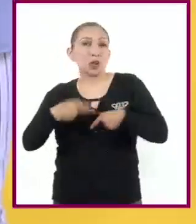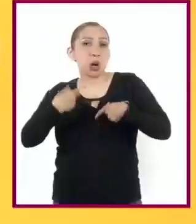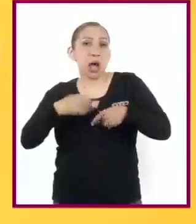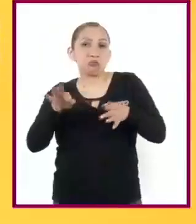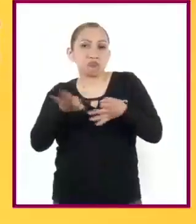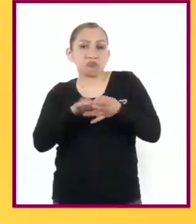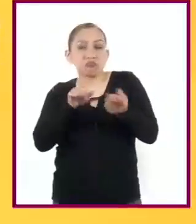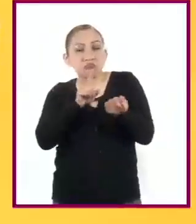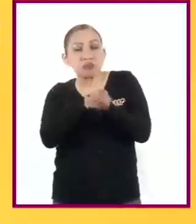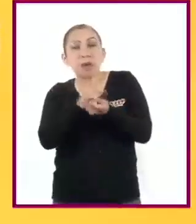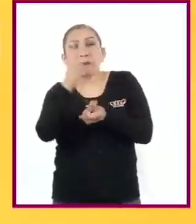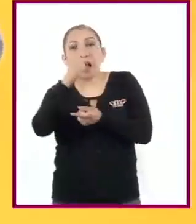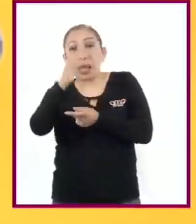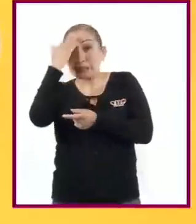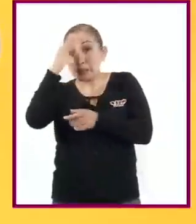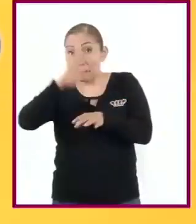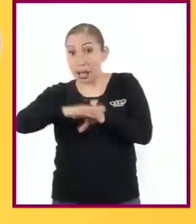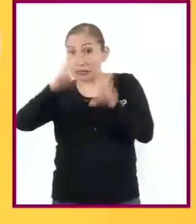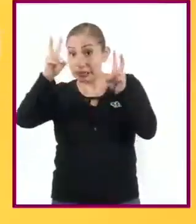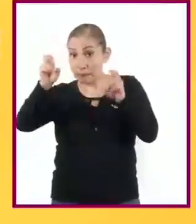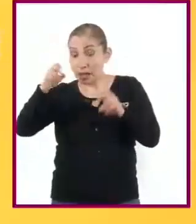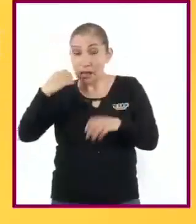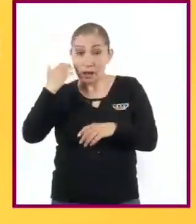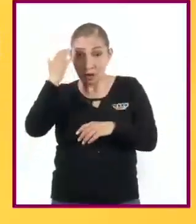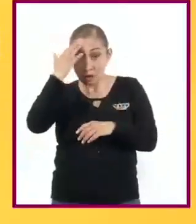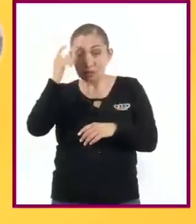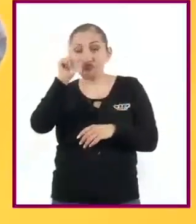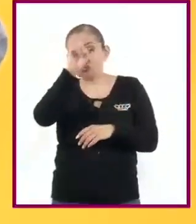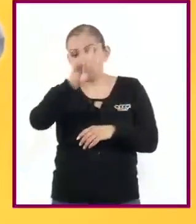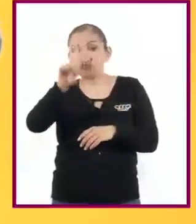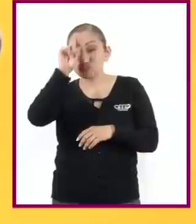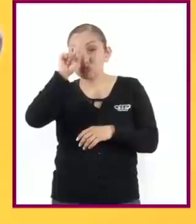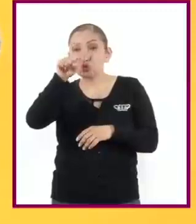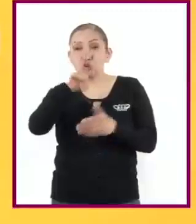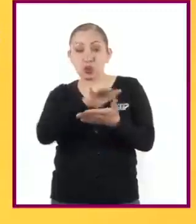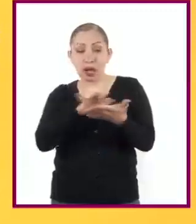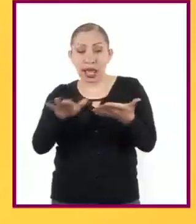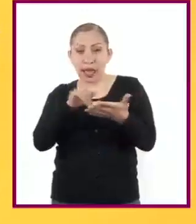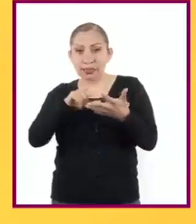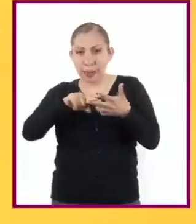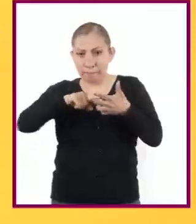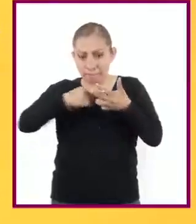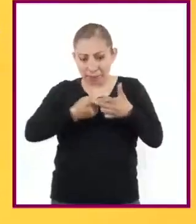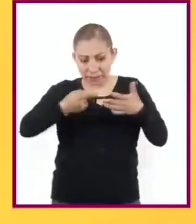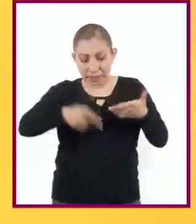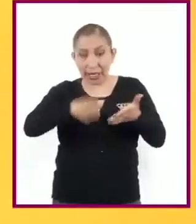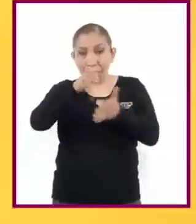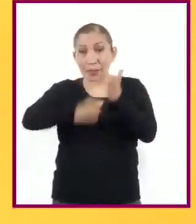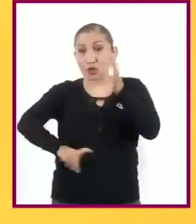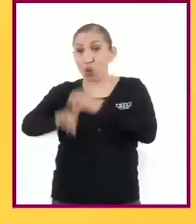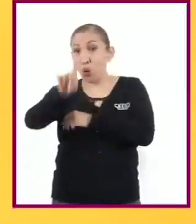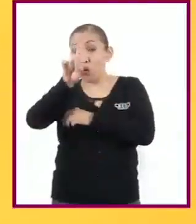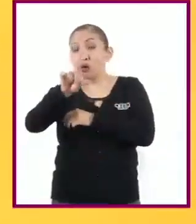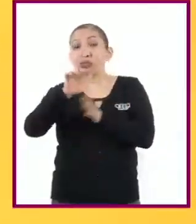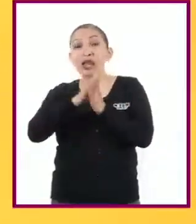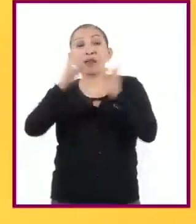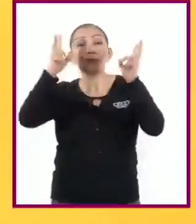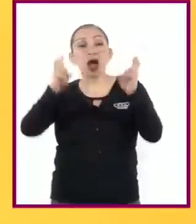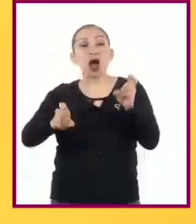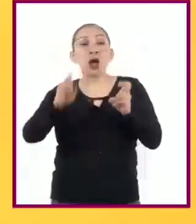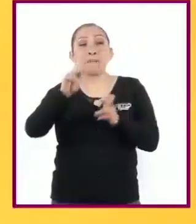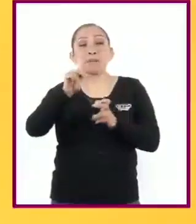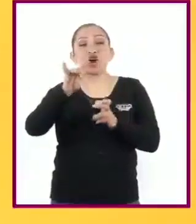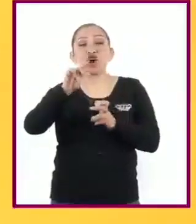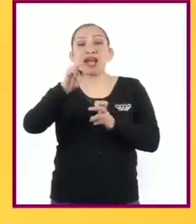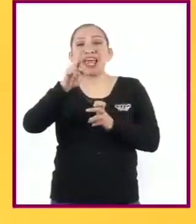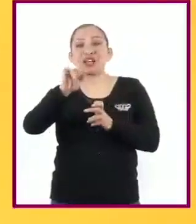cercana. Para saber más sobre este tema, les sugerimos que lean la introducción y el capítulo 1 del libro